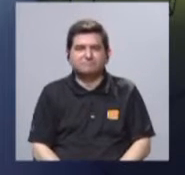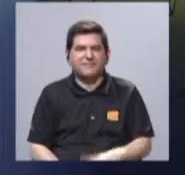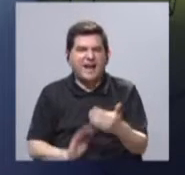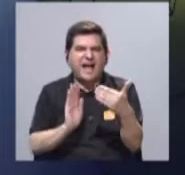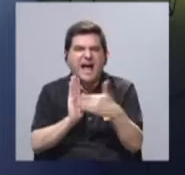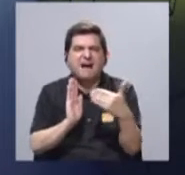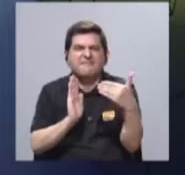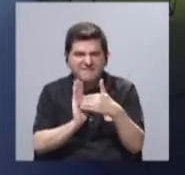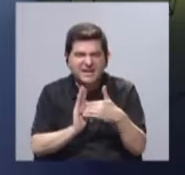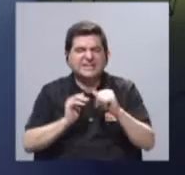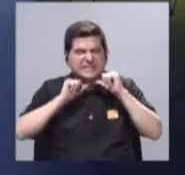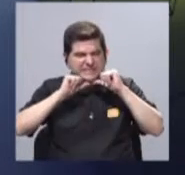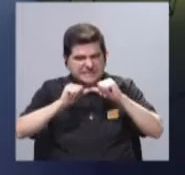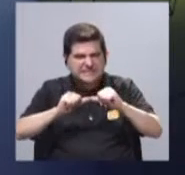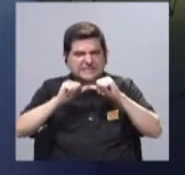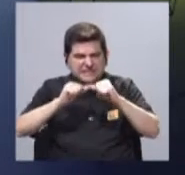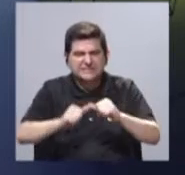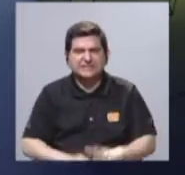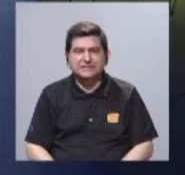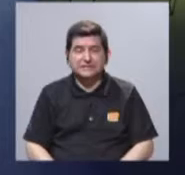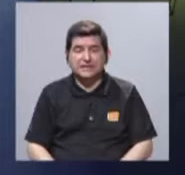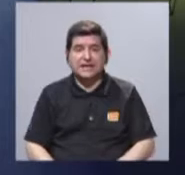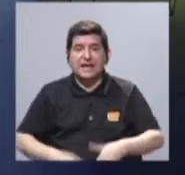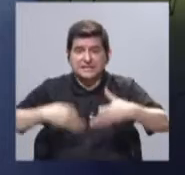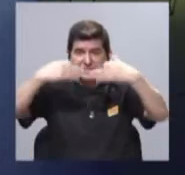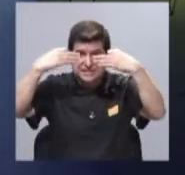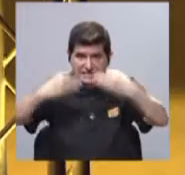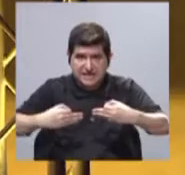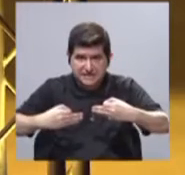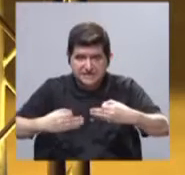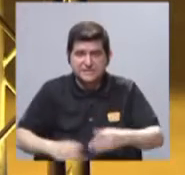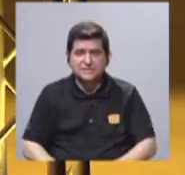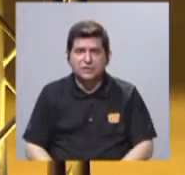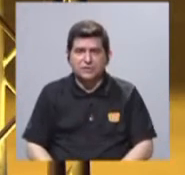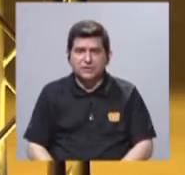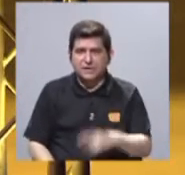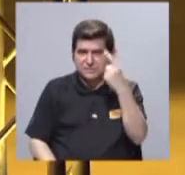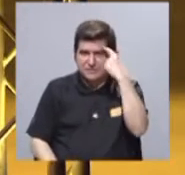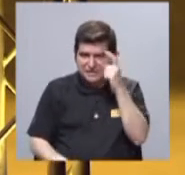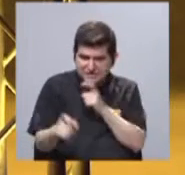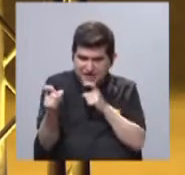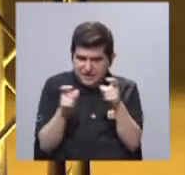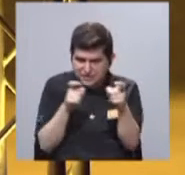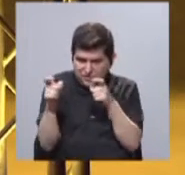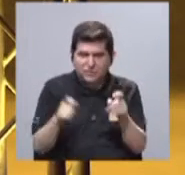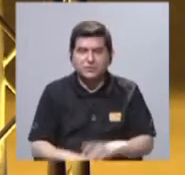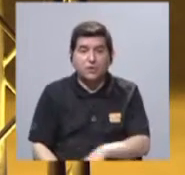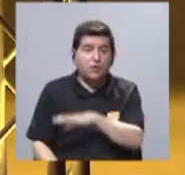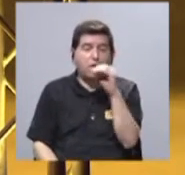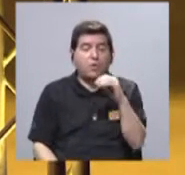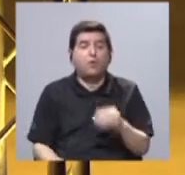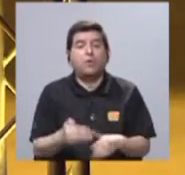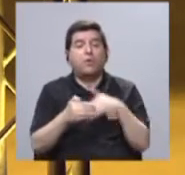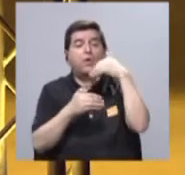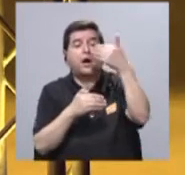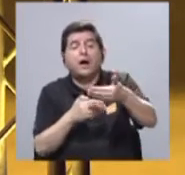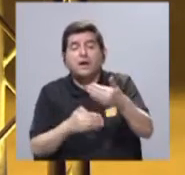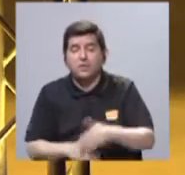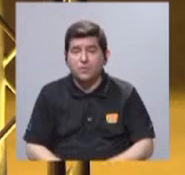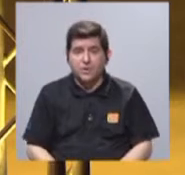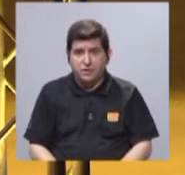saboteando constantemente las medidas de de control y al o al tiempo